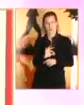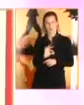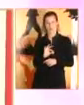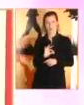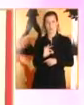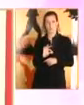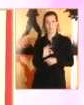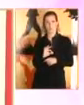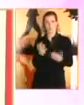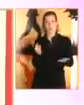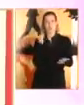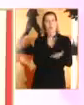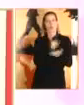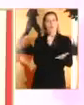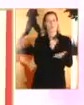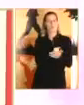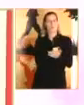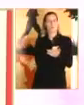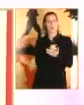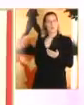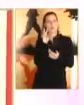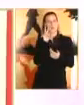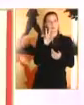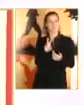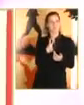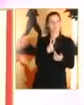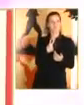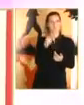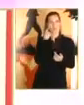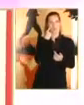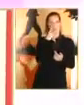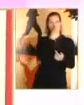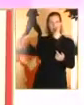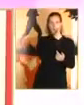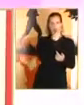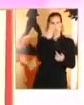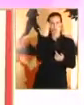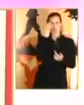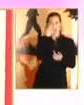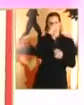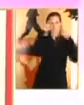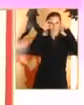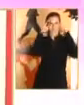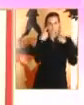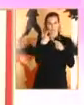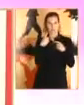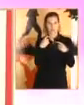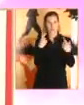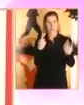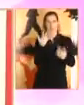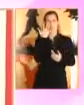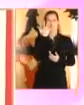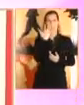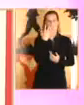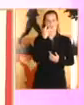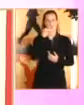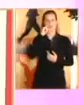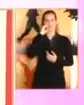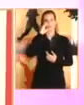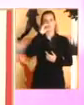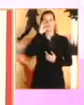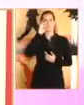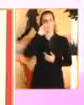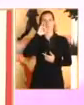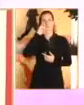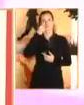y el primer diagnóstico nos dijeron que tenía 5 diotrías. Y pues claro, ya añadido a todo lo que teníamos, a meterle